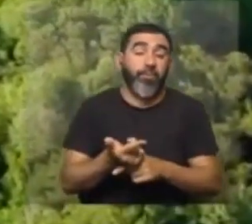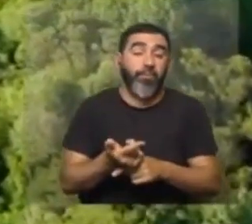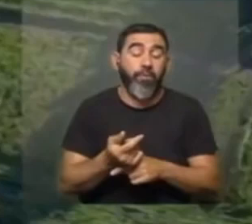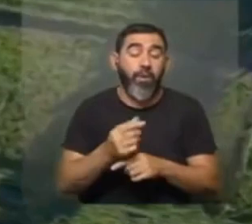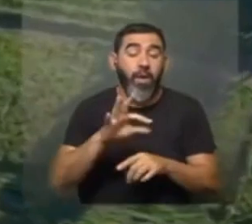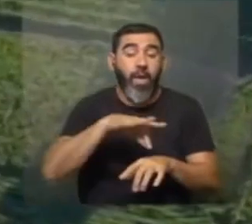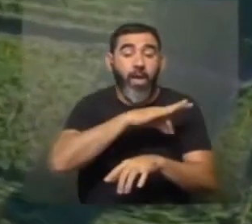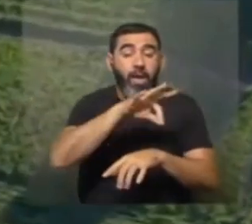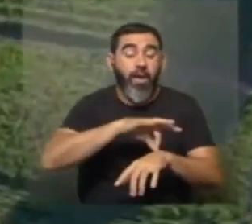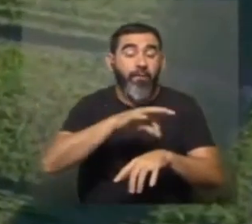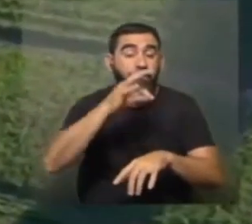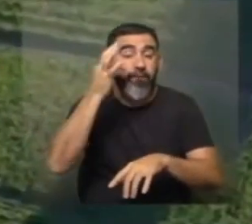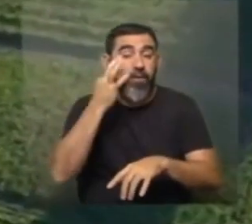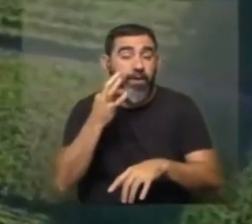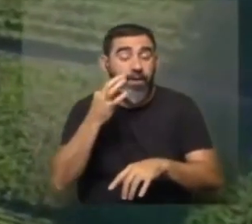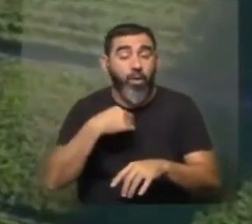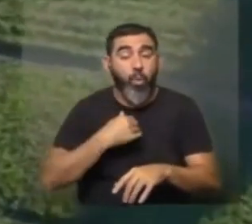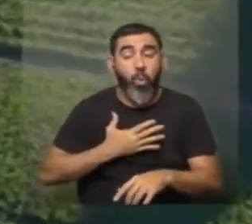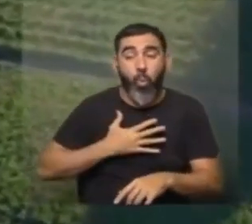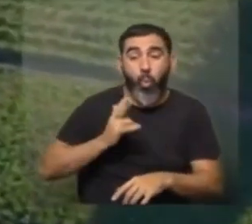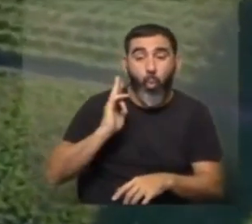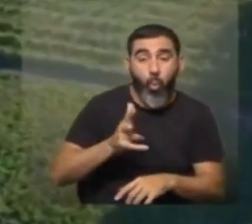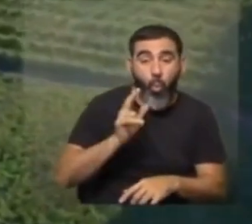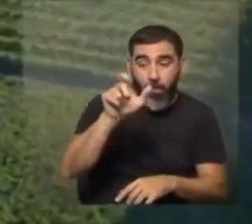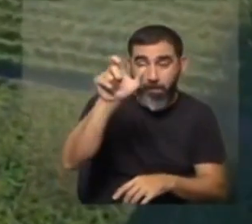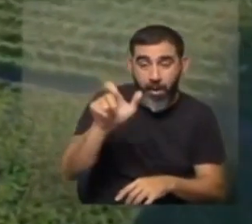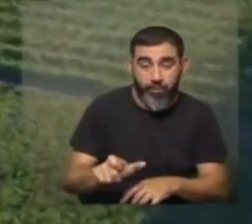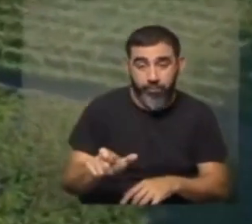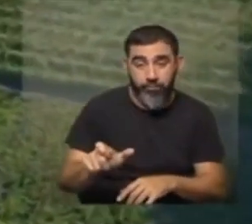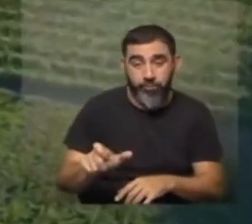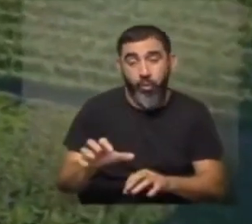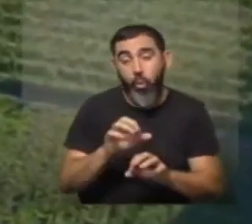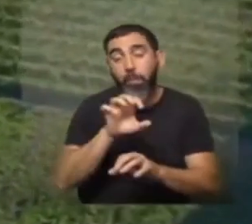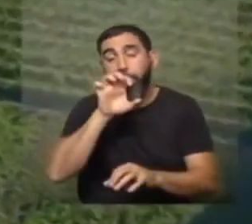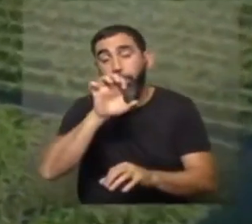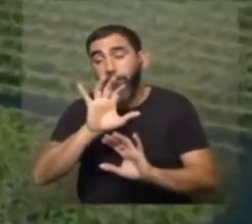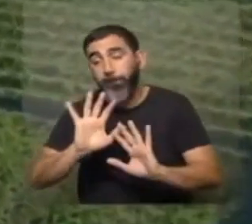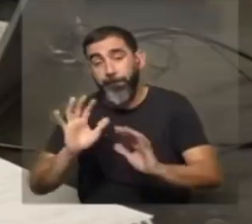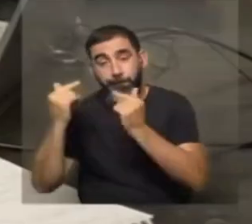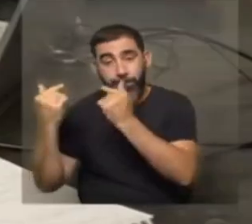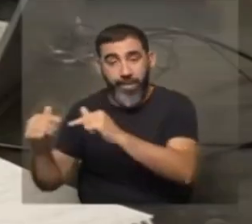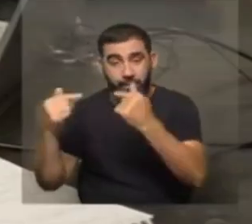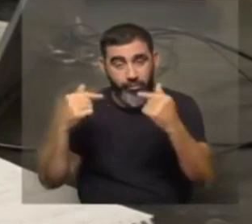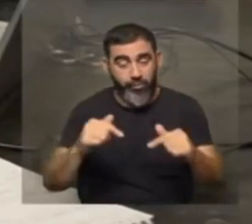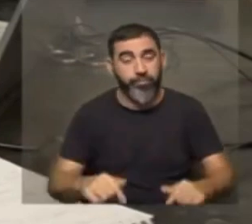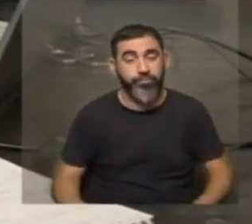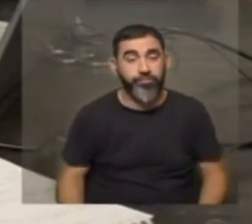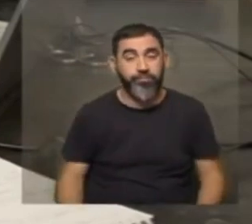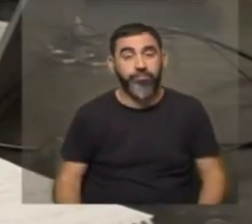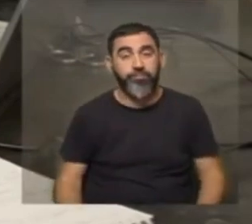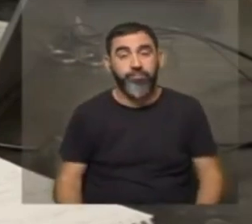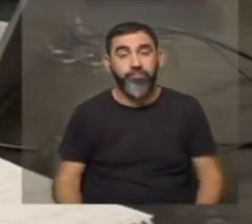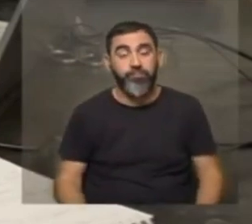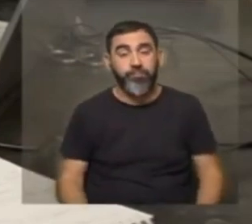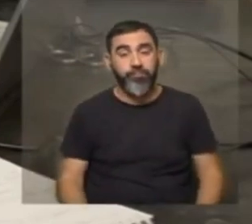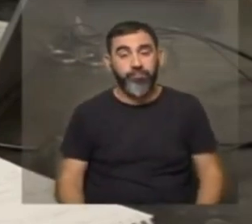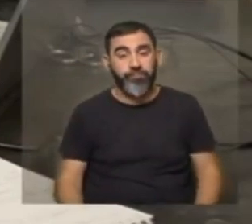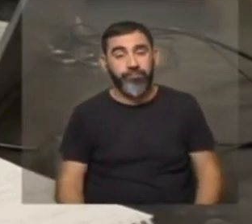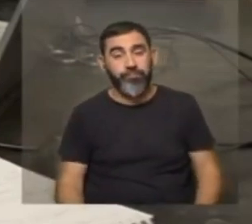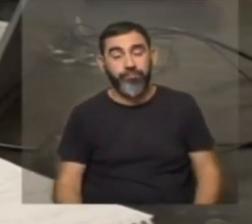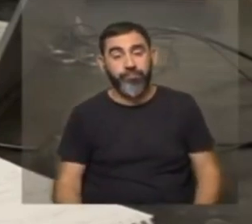abeja que para un ser humano, que para un perro. Entonces, si uno eso